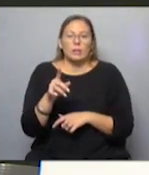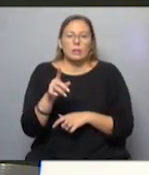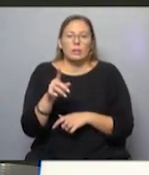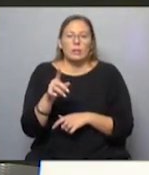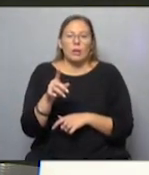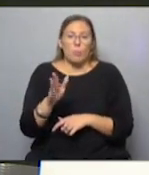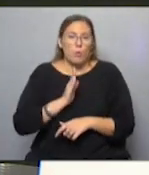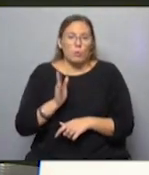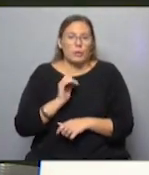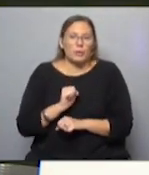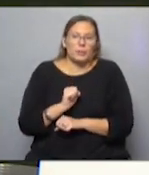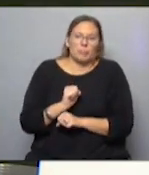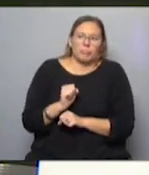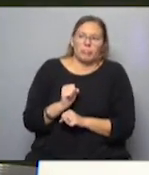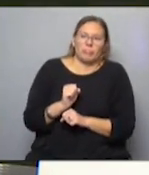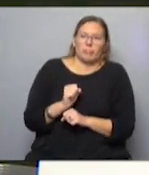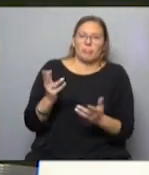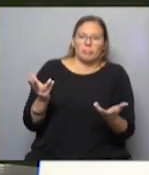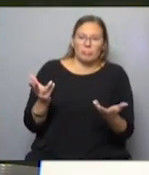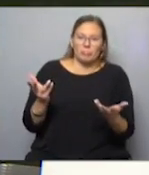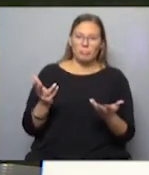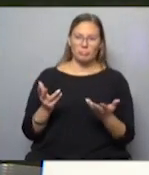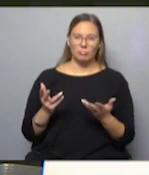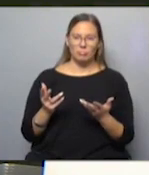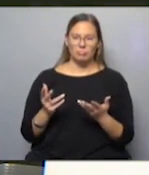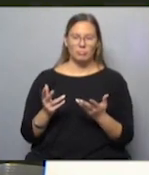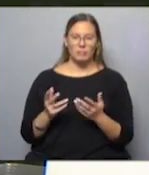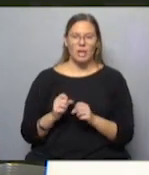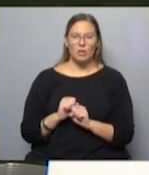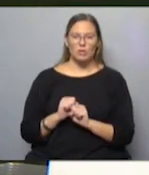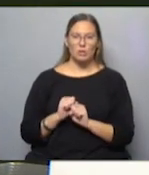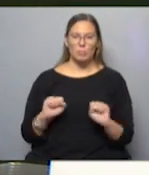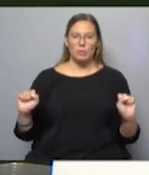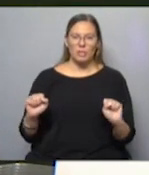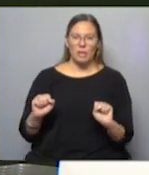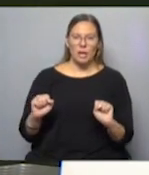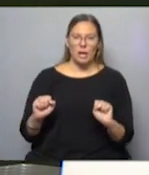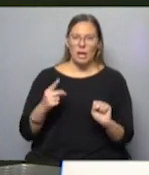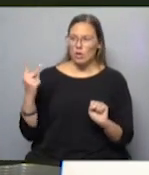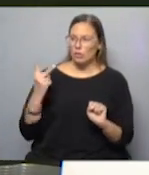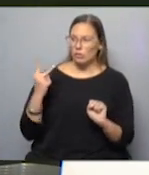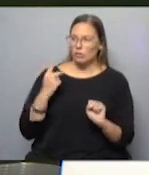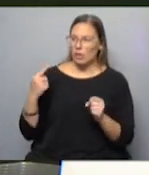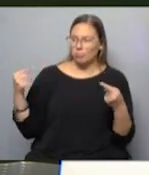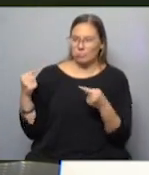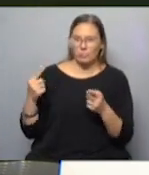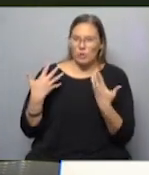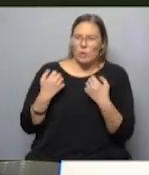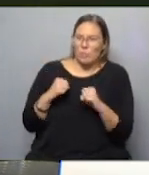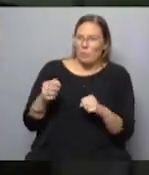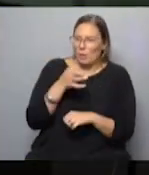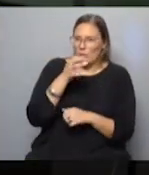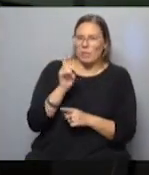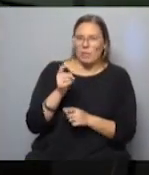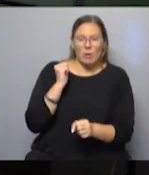y como a mujeres no podíamos no se podía decir que nos llevábamos mal entendés no había